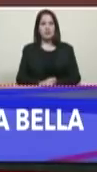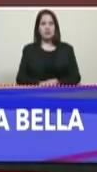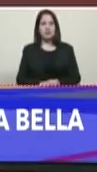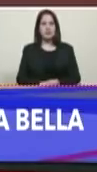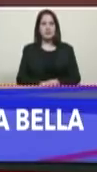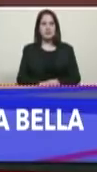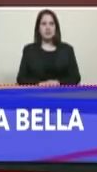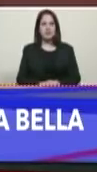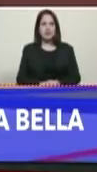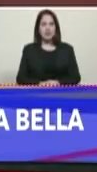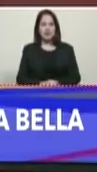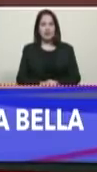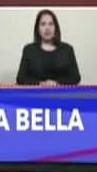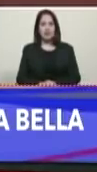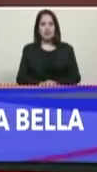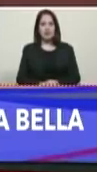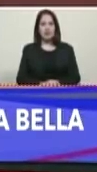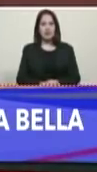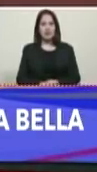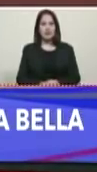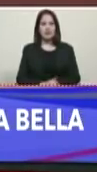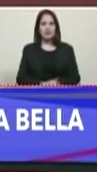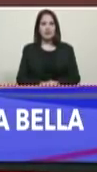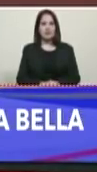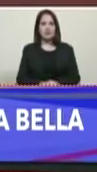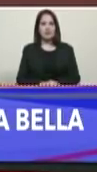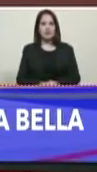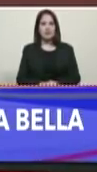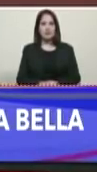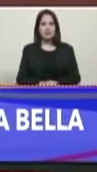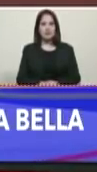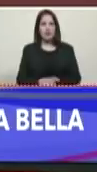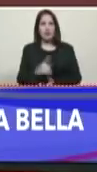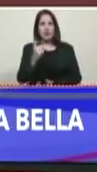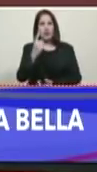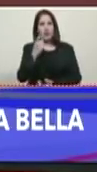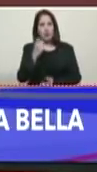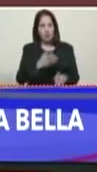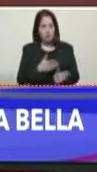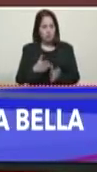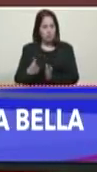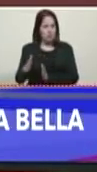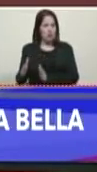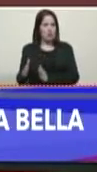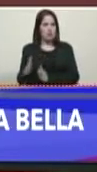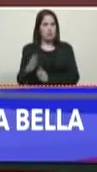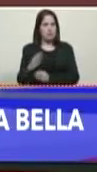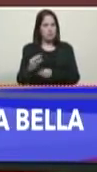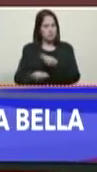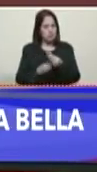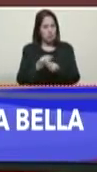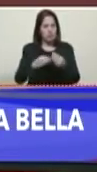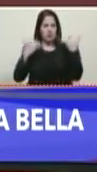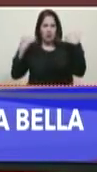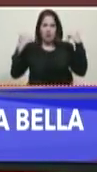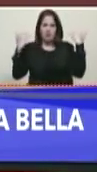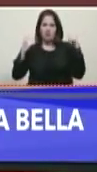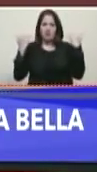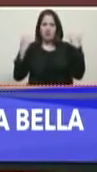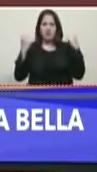realidad para la movilidad plan de asfaltado vamos a retomar la fiesta del asfalto